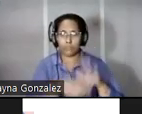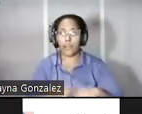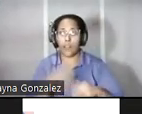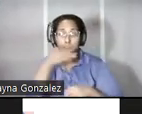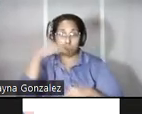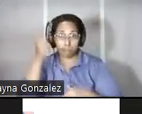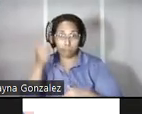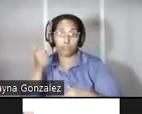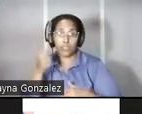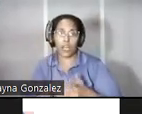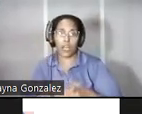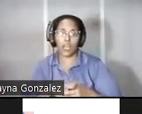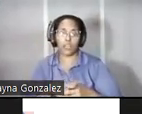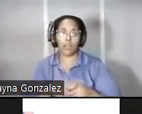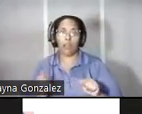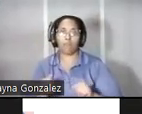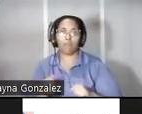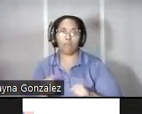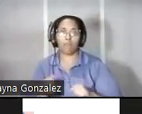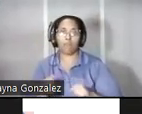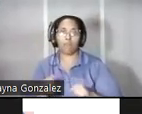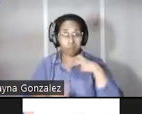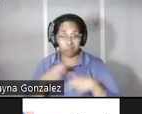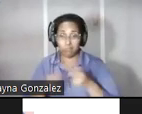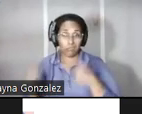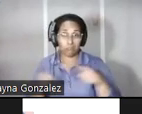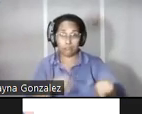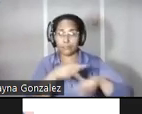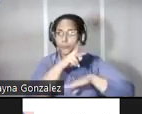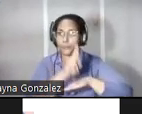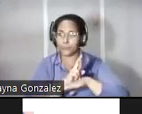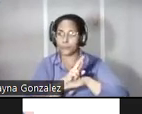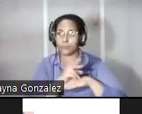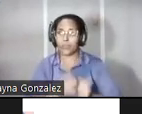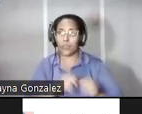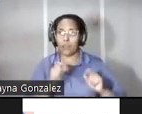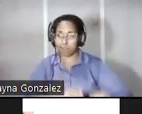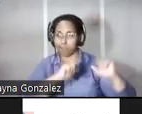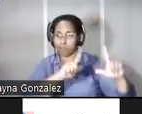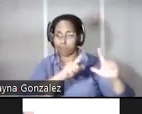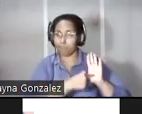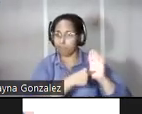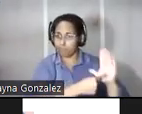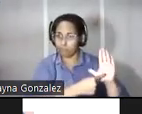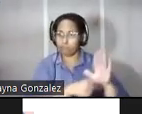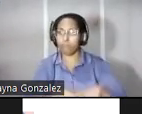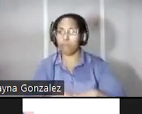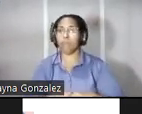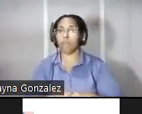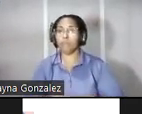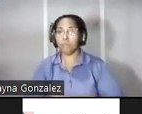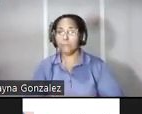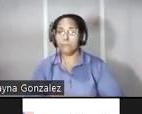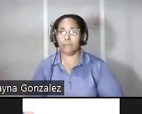la mayoría de los que se cometen en la isla, converge con asuntos que revelan la condición de